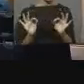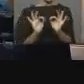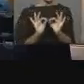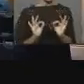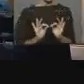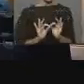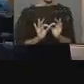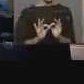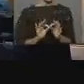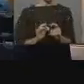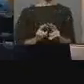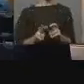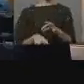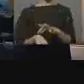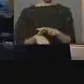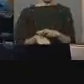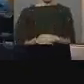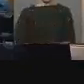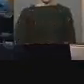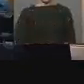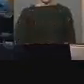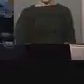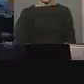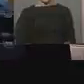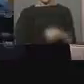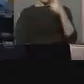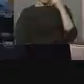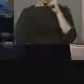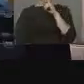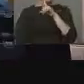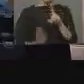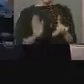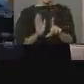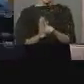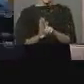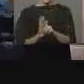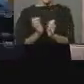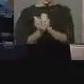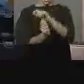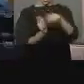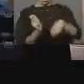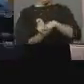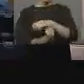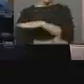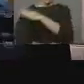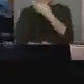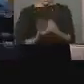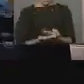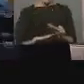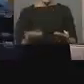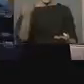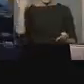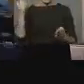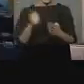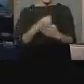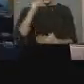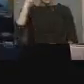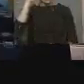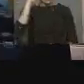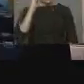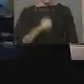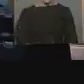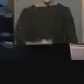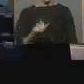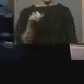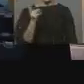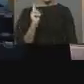con fines terapéuticos. Sin embargo, una de las últimas leyes de amarre y hasta el día de hoy de la dictadura fue aquella